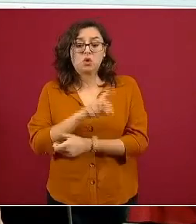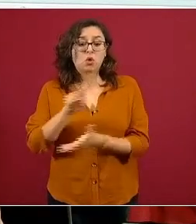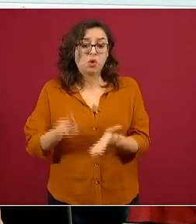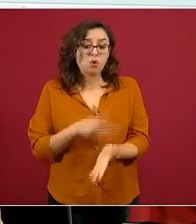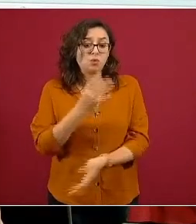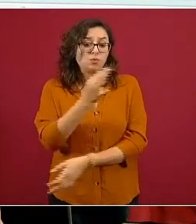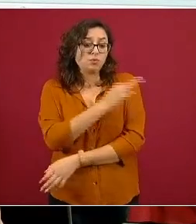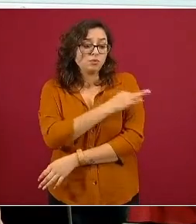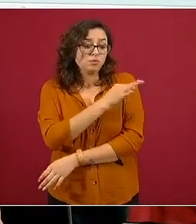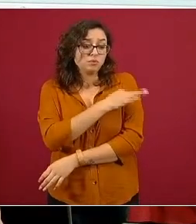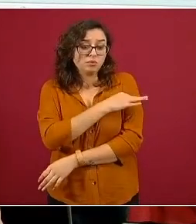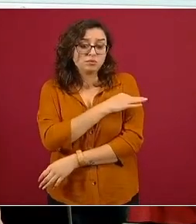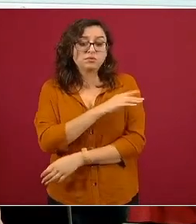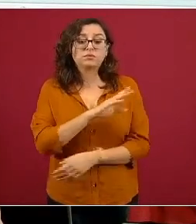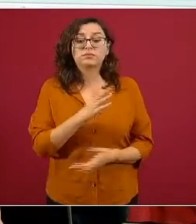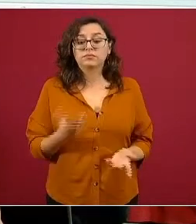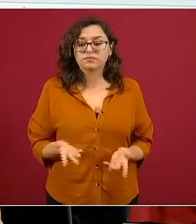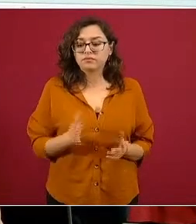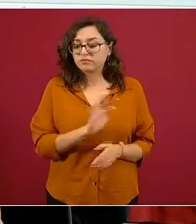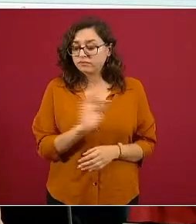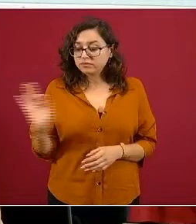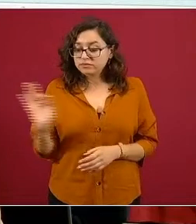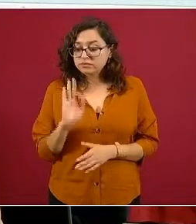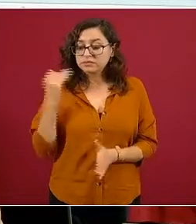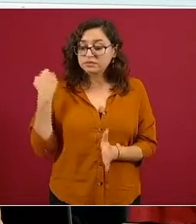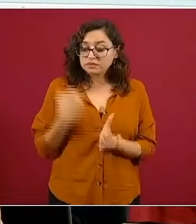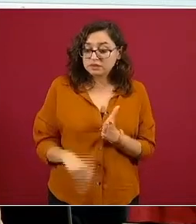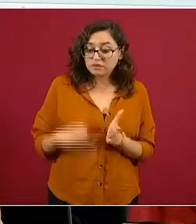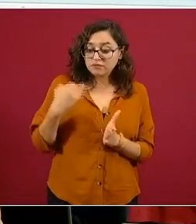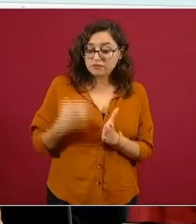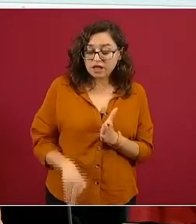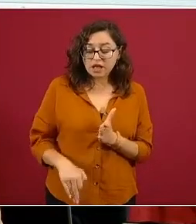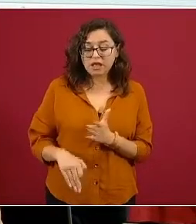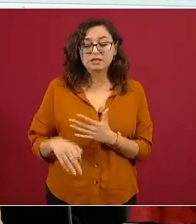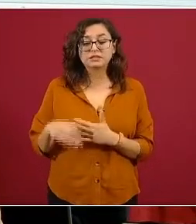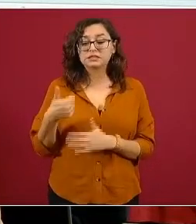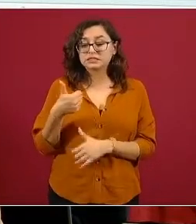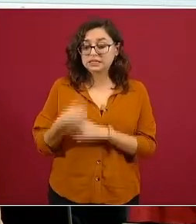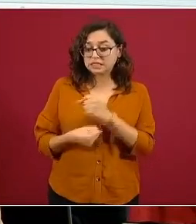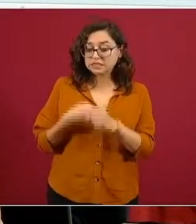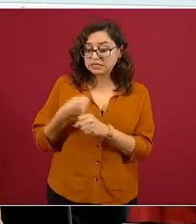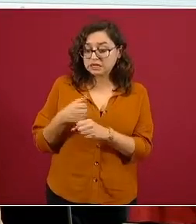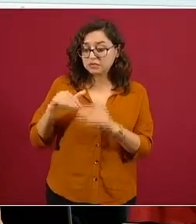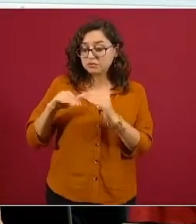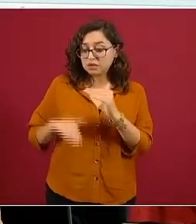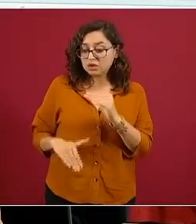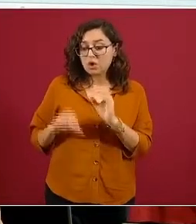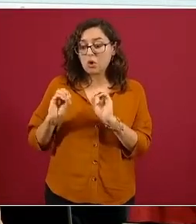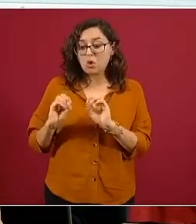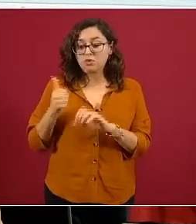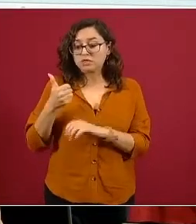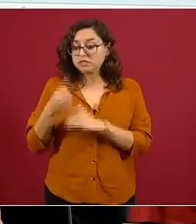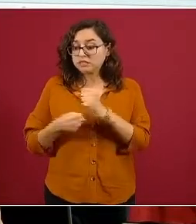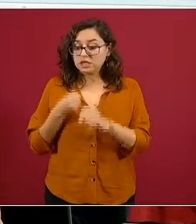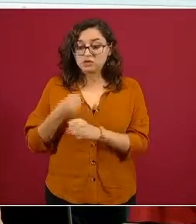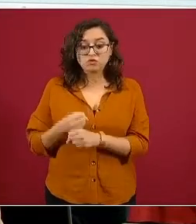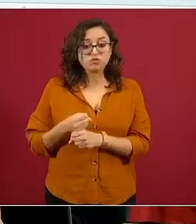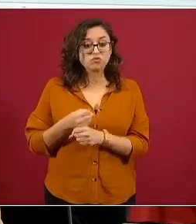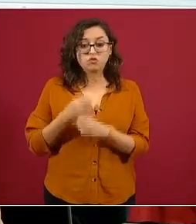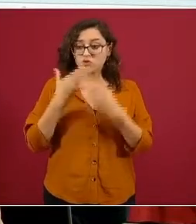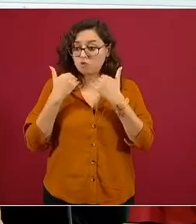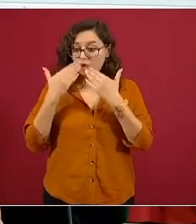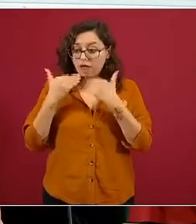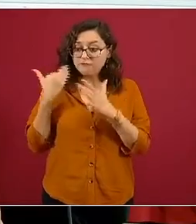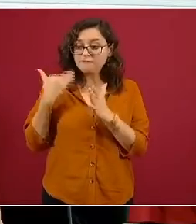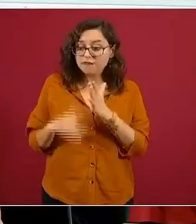esquema y si de 1 a 9 años le falta alguna dosis, o sea, menores de 6 años les falta una o de 6 años no tienen esquema o les faltan